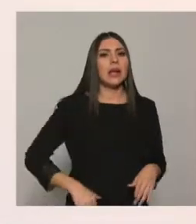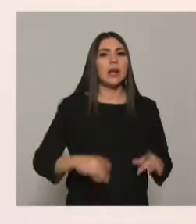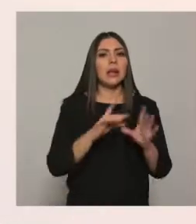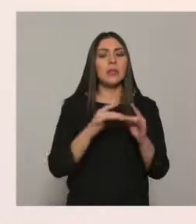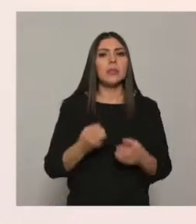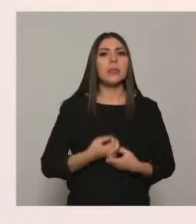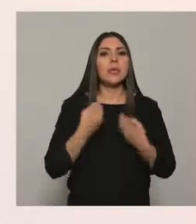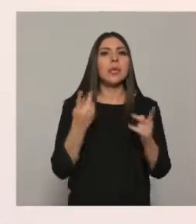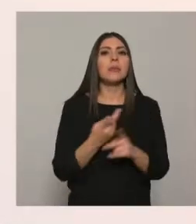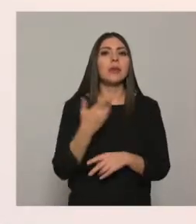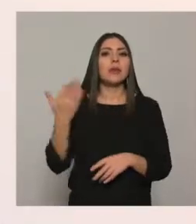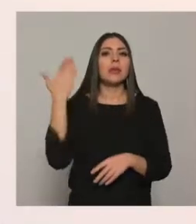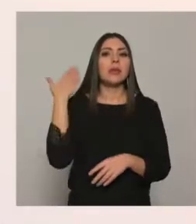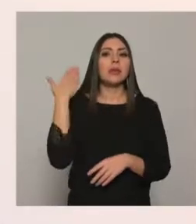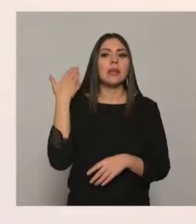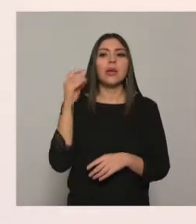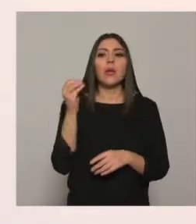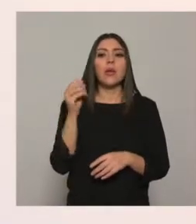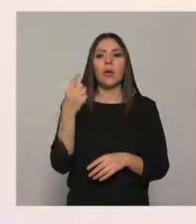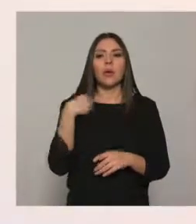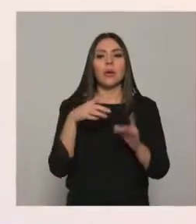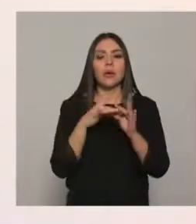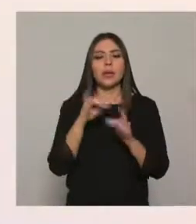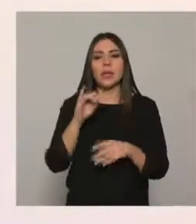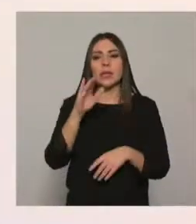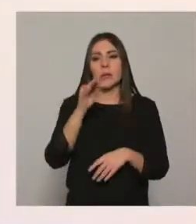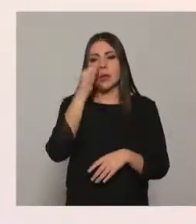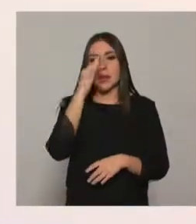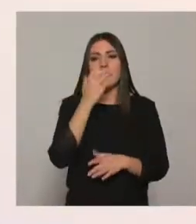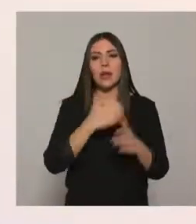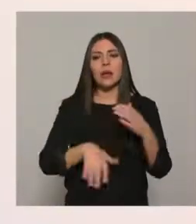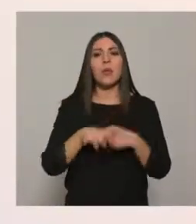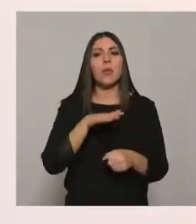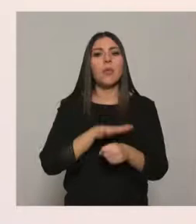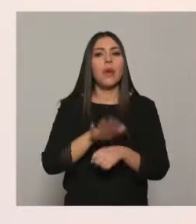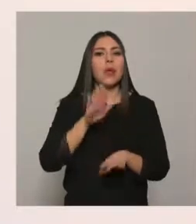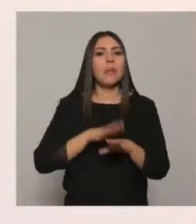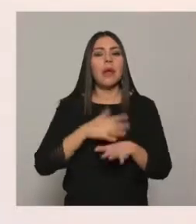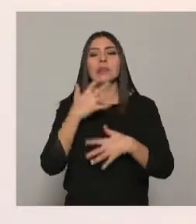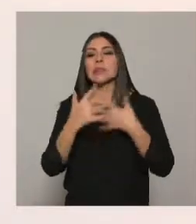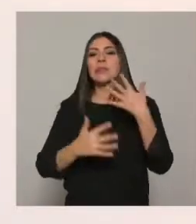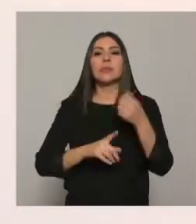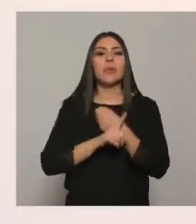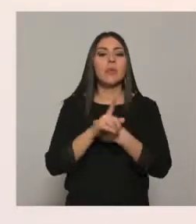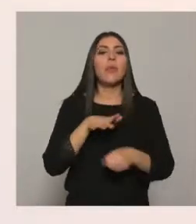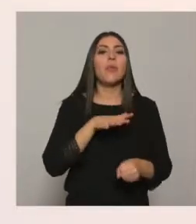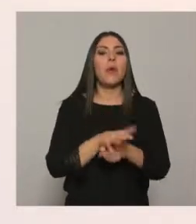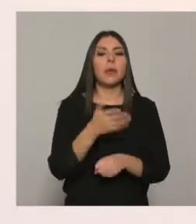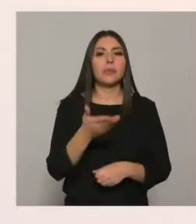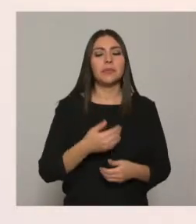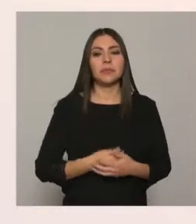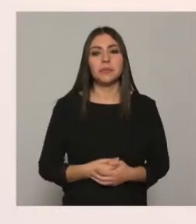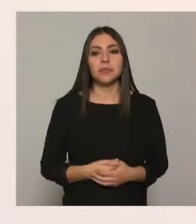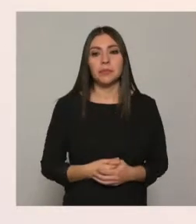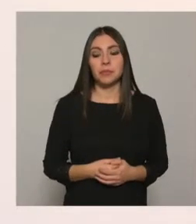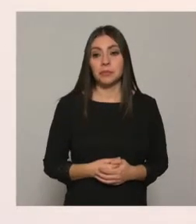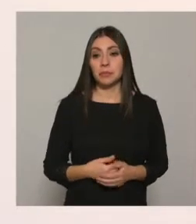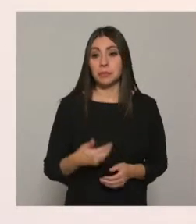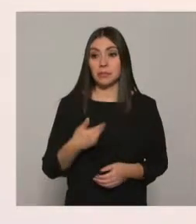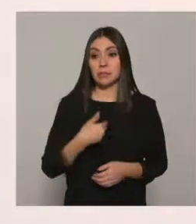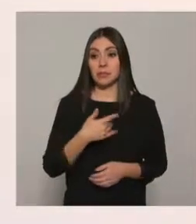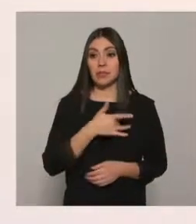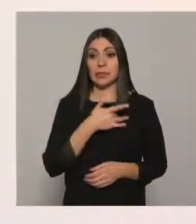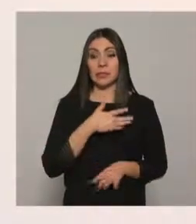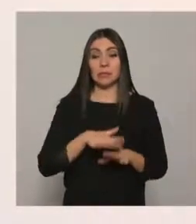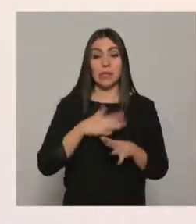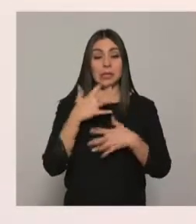decir hace 8 días, porque apenas iban a concluir algunas comparecencias. ¿Cuál fue la más polémica, Alberto? Pues para mí la más polémica fue sin